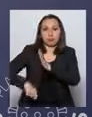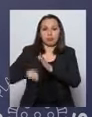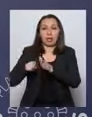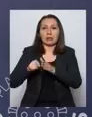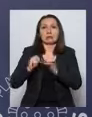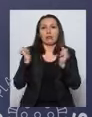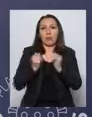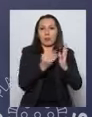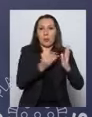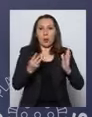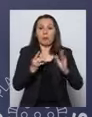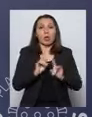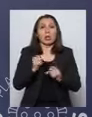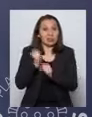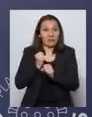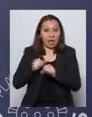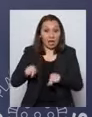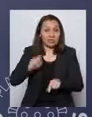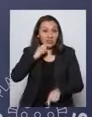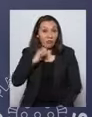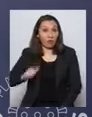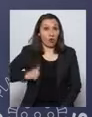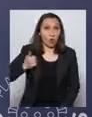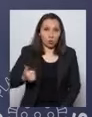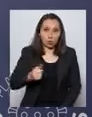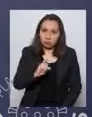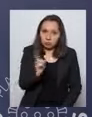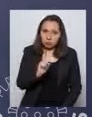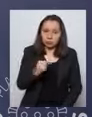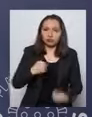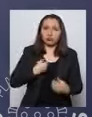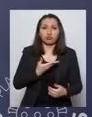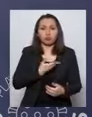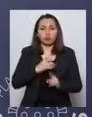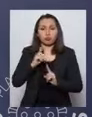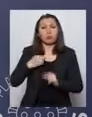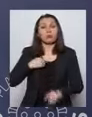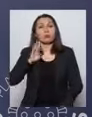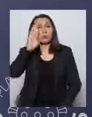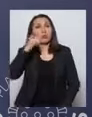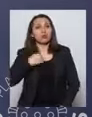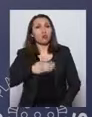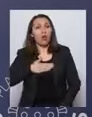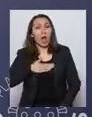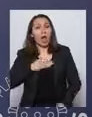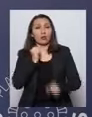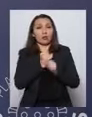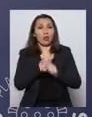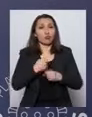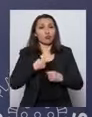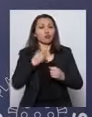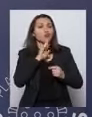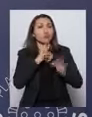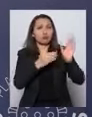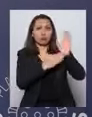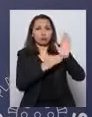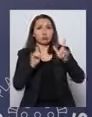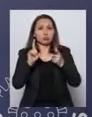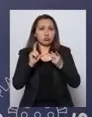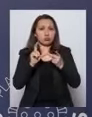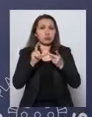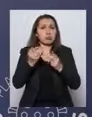esto no es un voluntariado sino que es yo tengo alguien dice yo quiero presentarme porque tengo los antecedentes